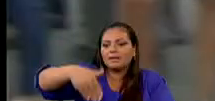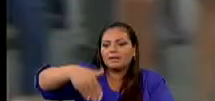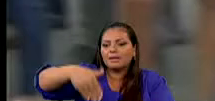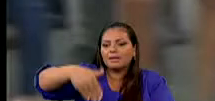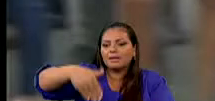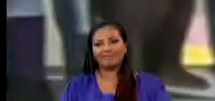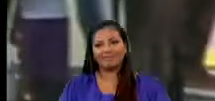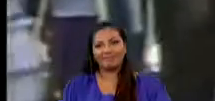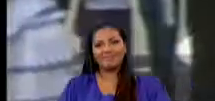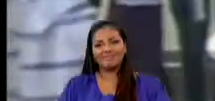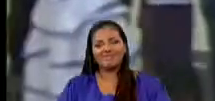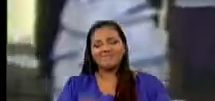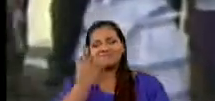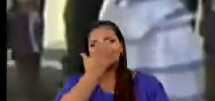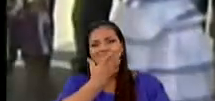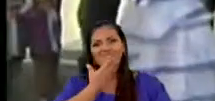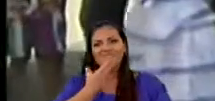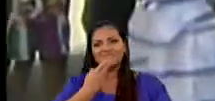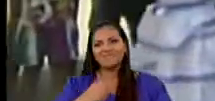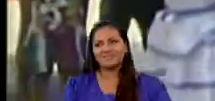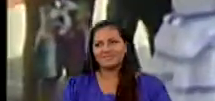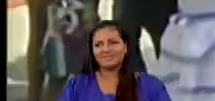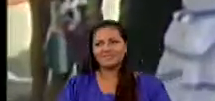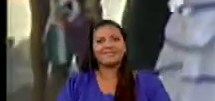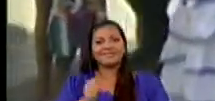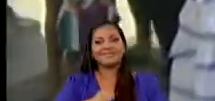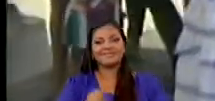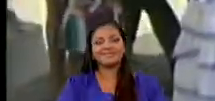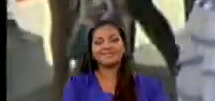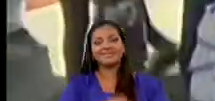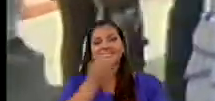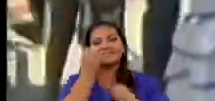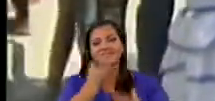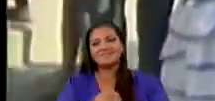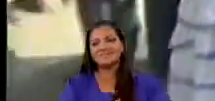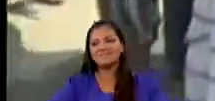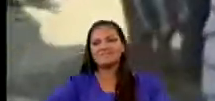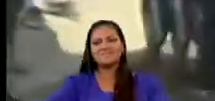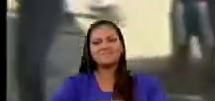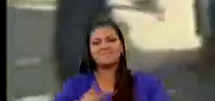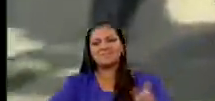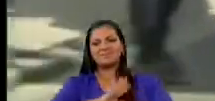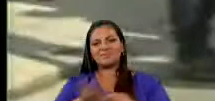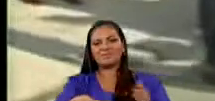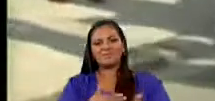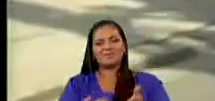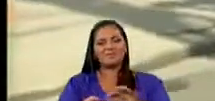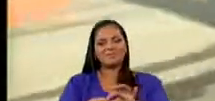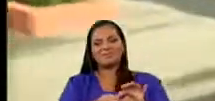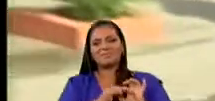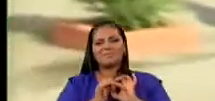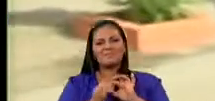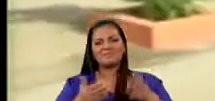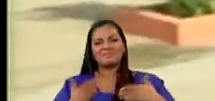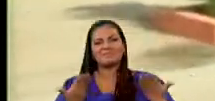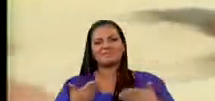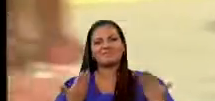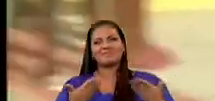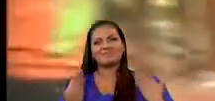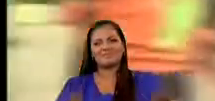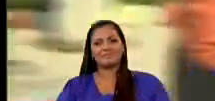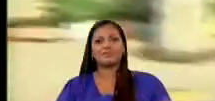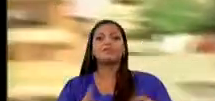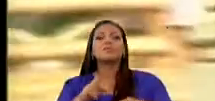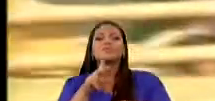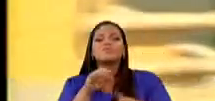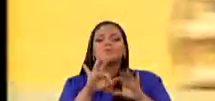muy bien. Bueno, así es como le estaba comentando. El barrio está muy contento, muy unido, porque hemos hecho a la vez una gran